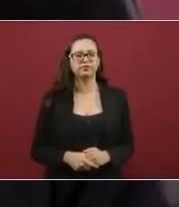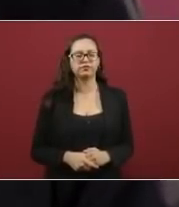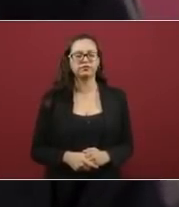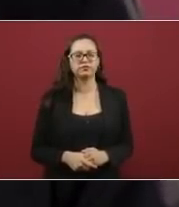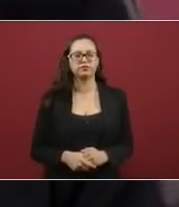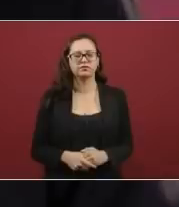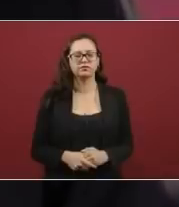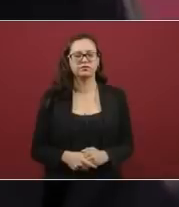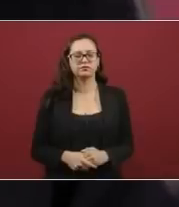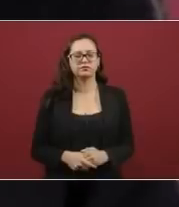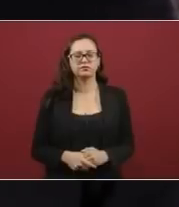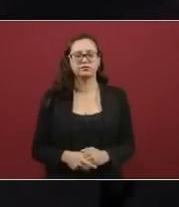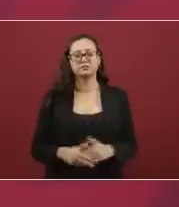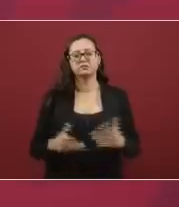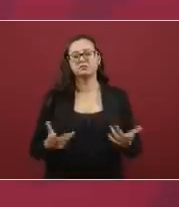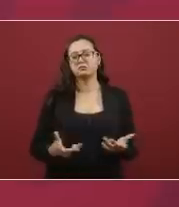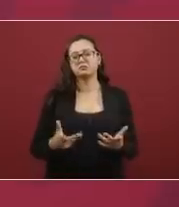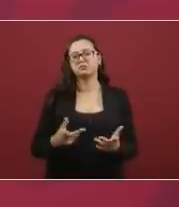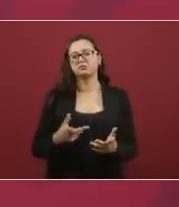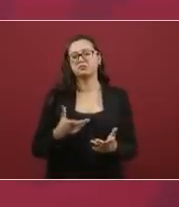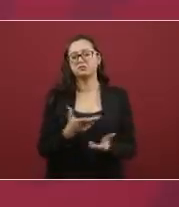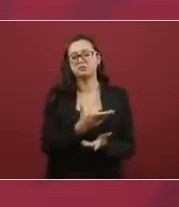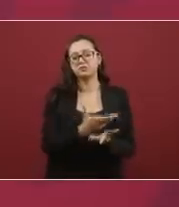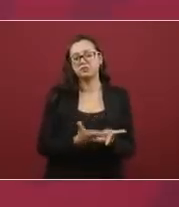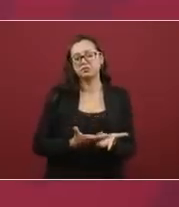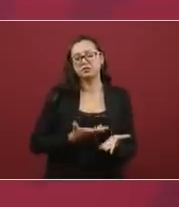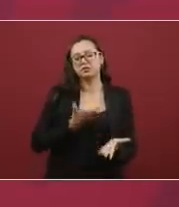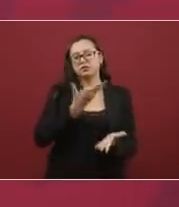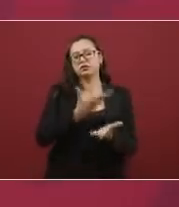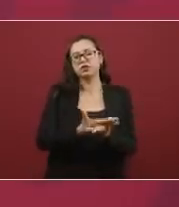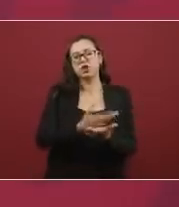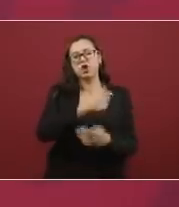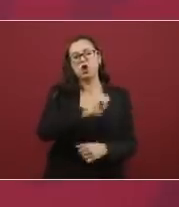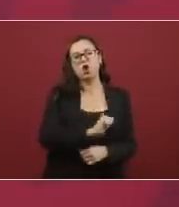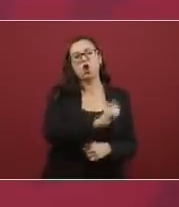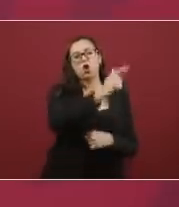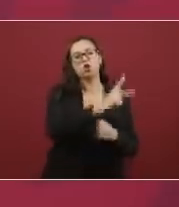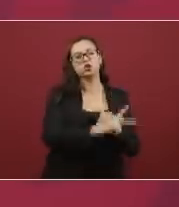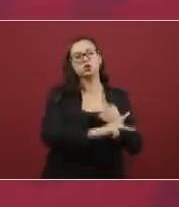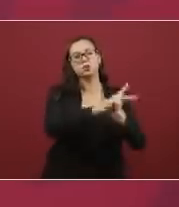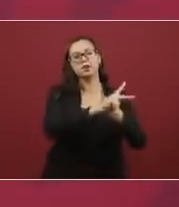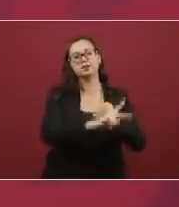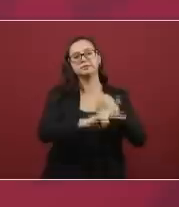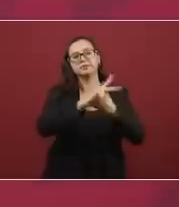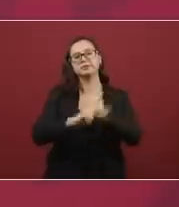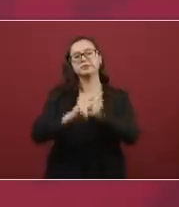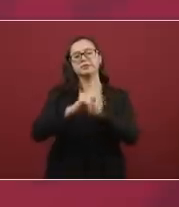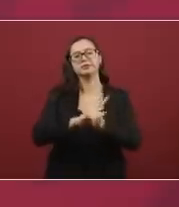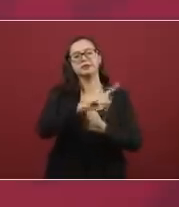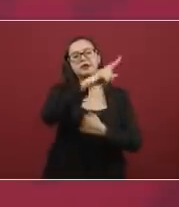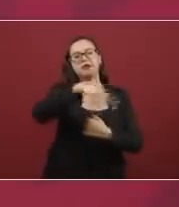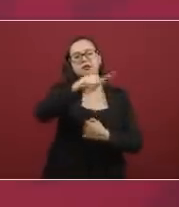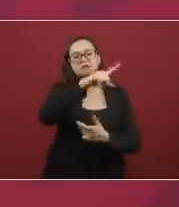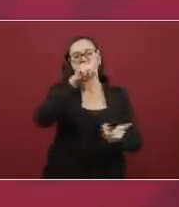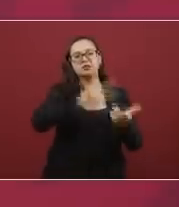que se inventaron en el extranjero las llamadas reformas estructurales,